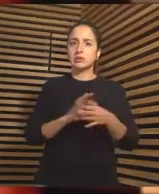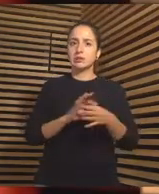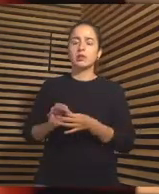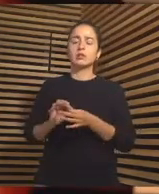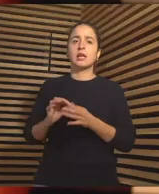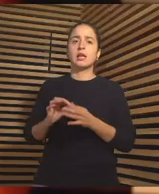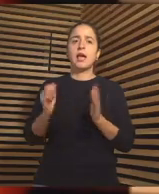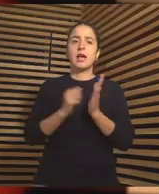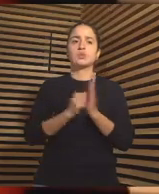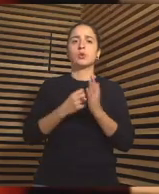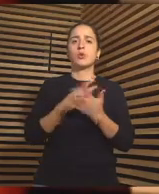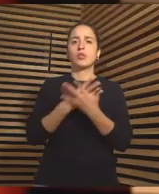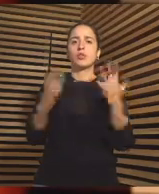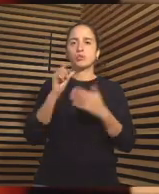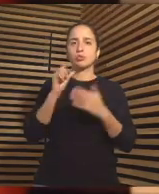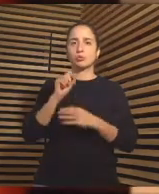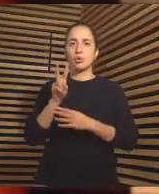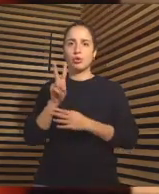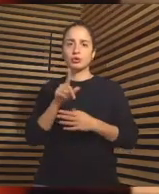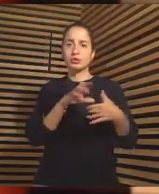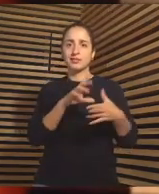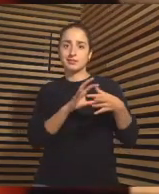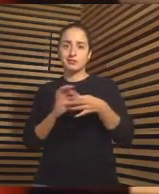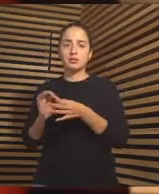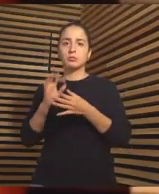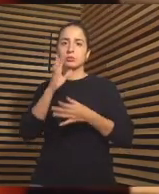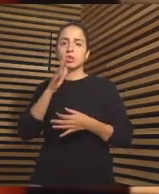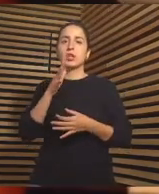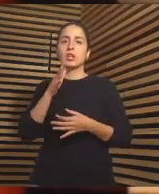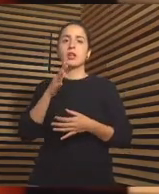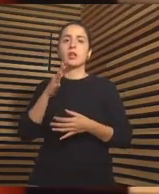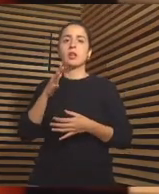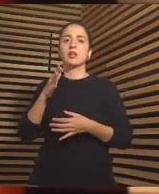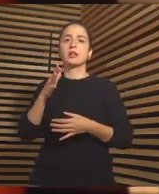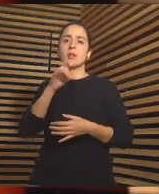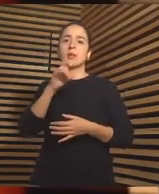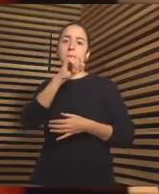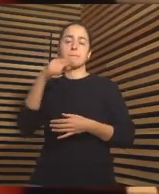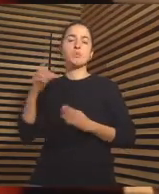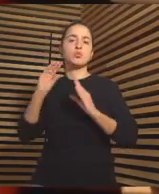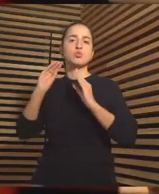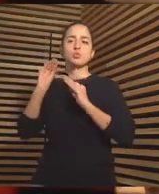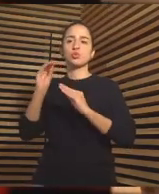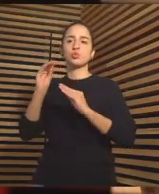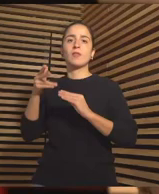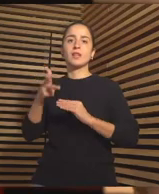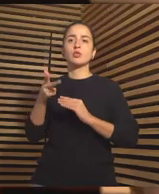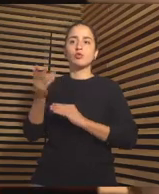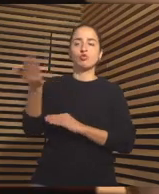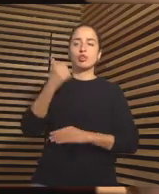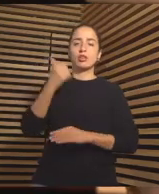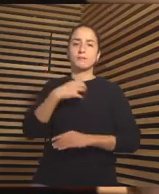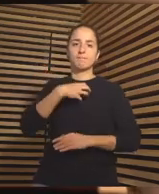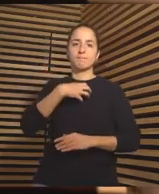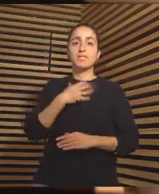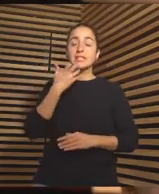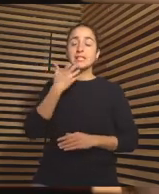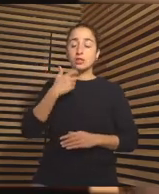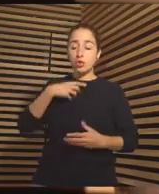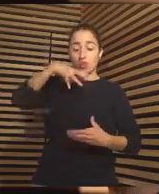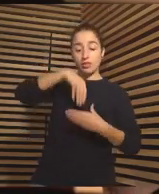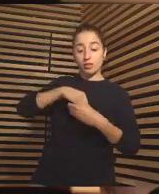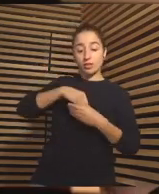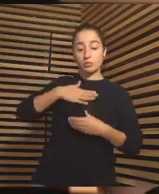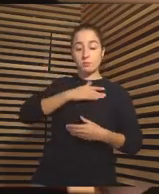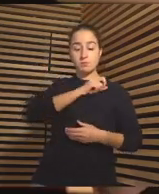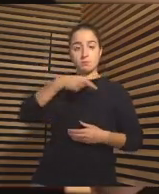18.2 y que tiene que ver con la inviolabilidad del propio domicilio. Si yo estoy en mi domicilio y no puedo hacer el uso